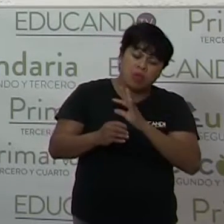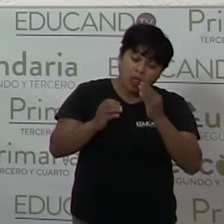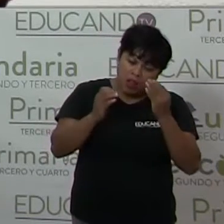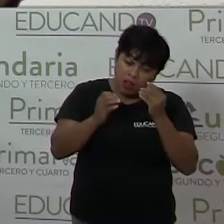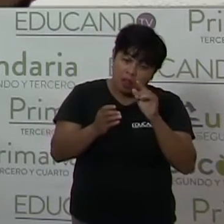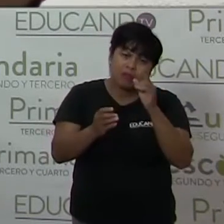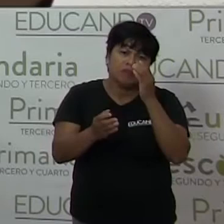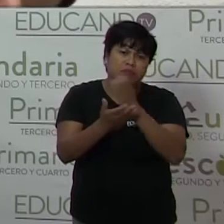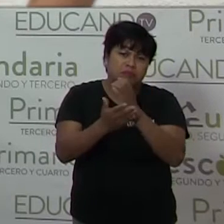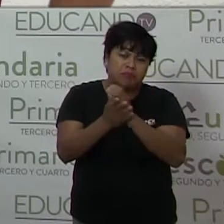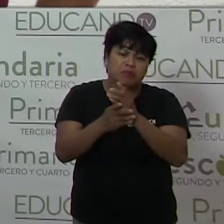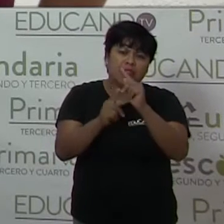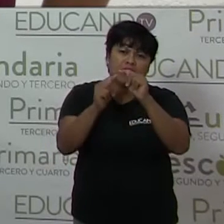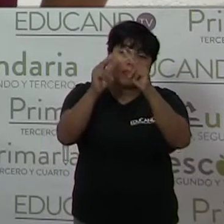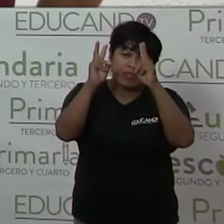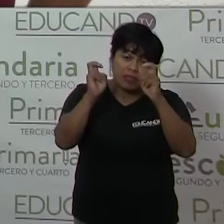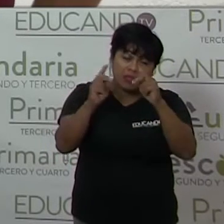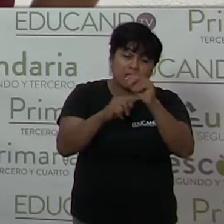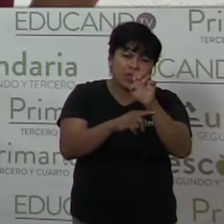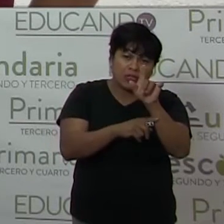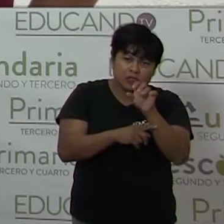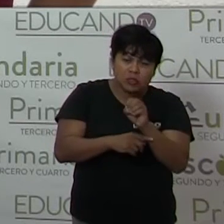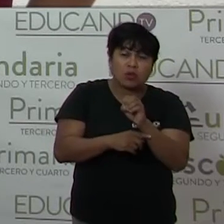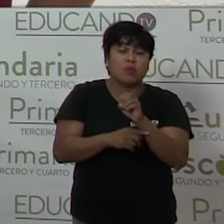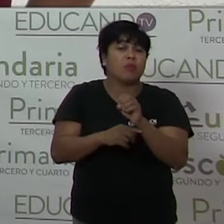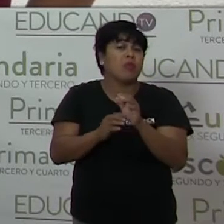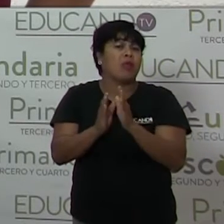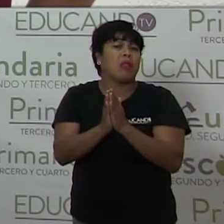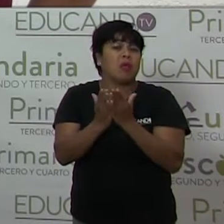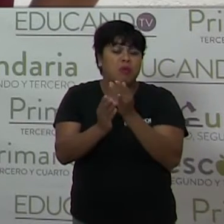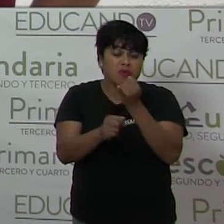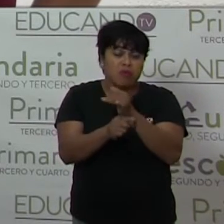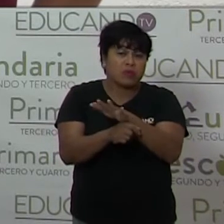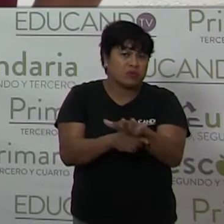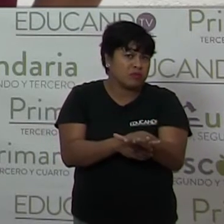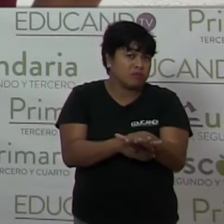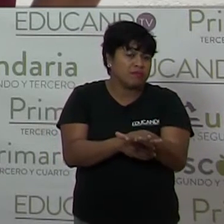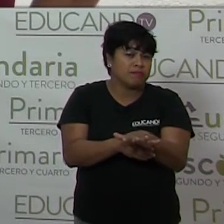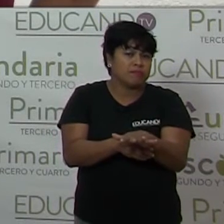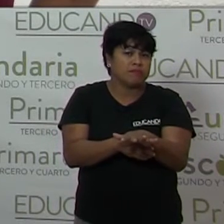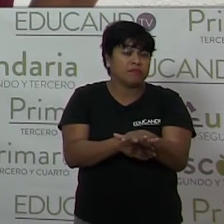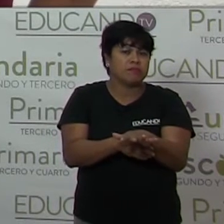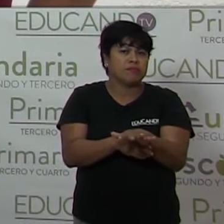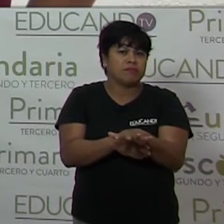libros de texto y libros informativos